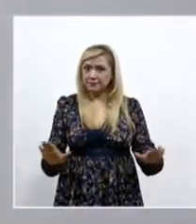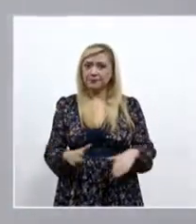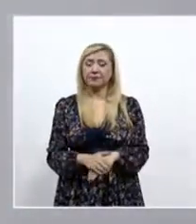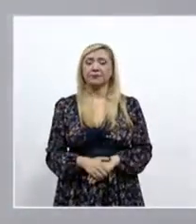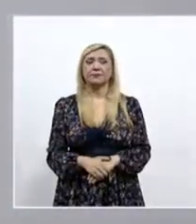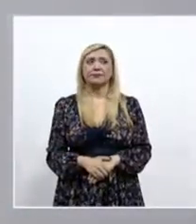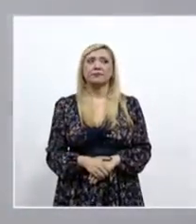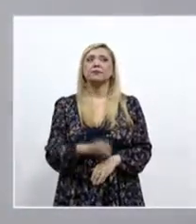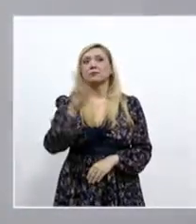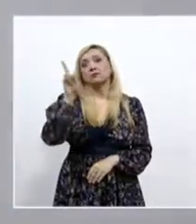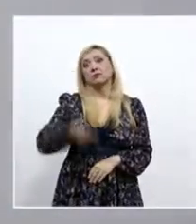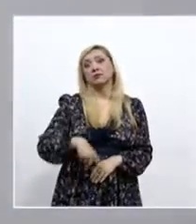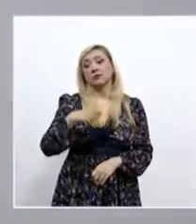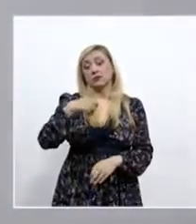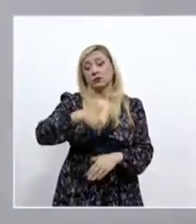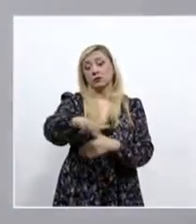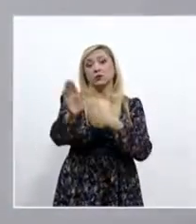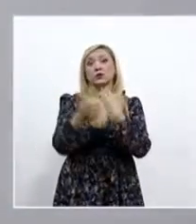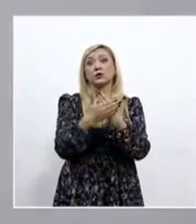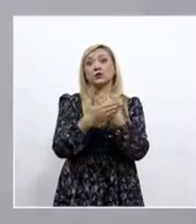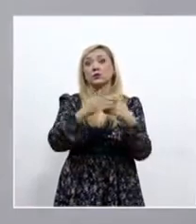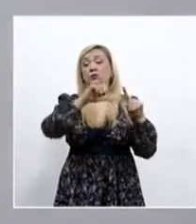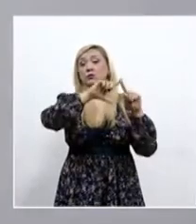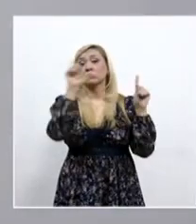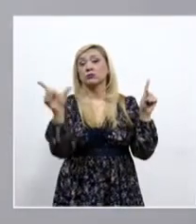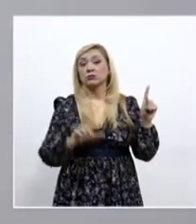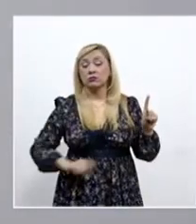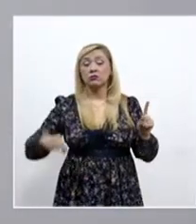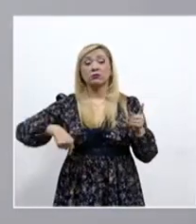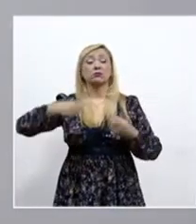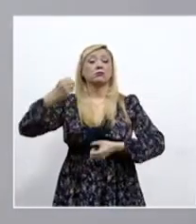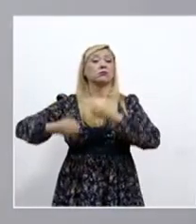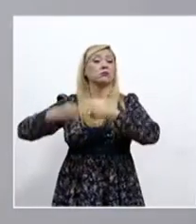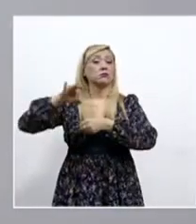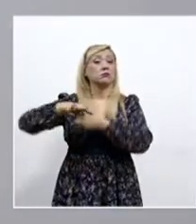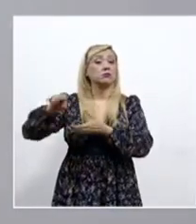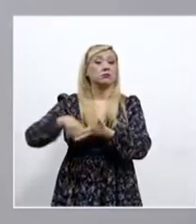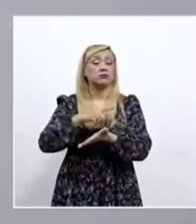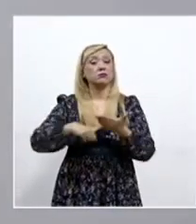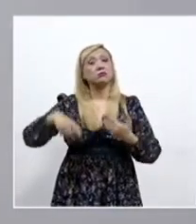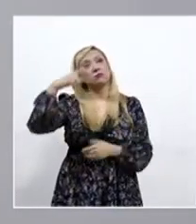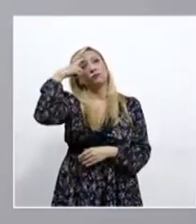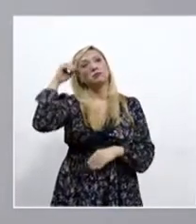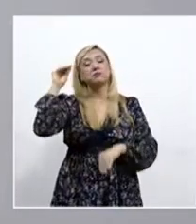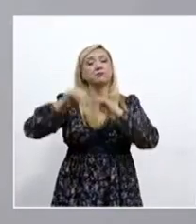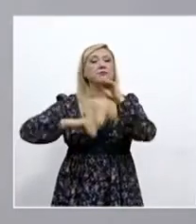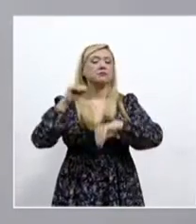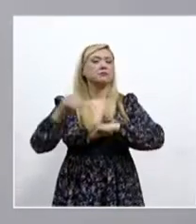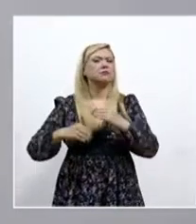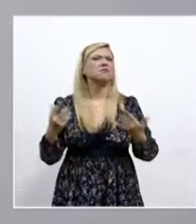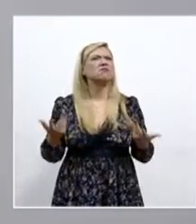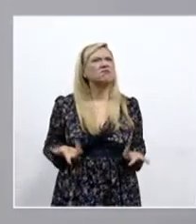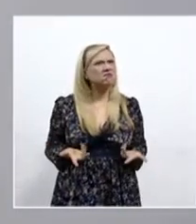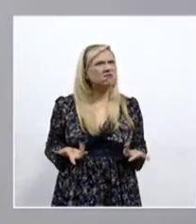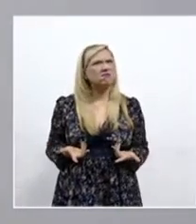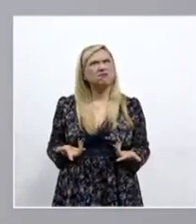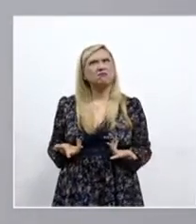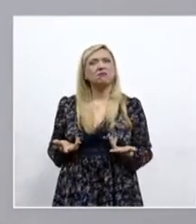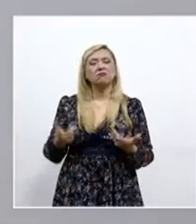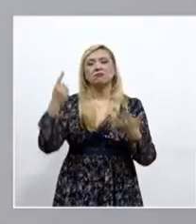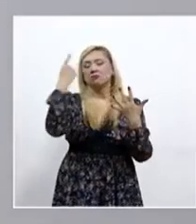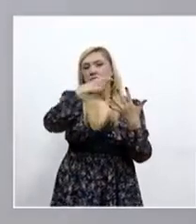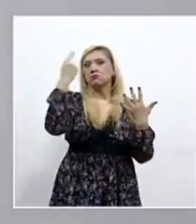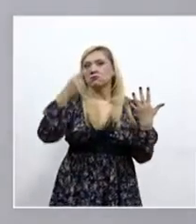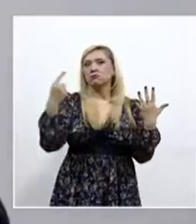identificar qué es lo que ha dicho la Corte, identificar si hay un criterio vinculante o orientador. En la presentación, y por su parte